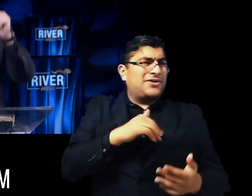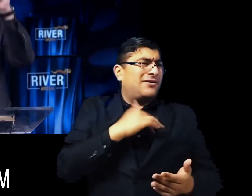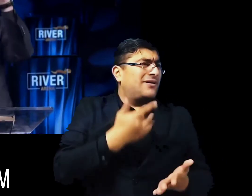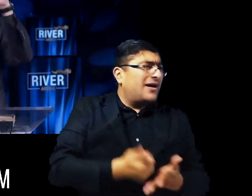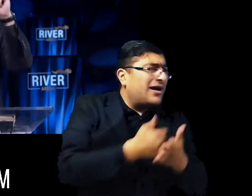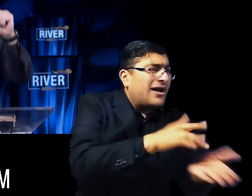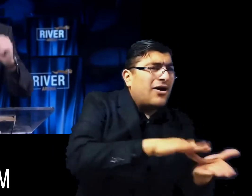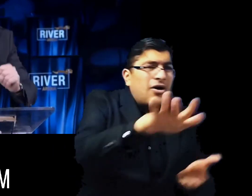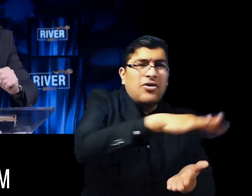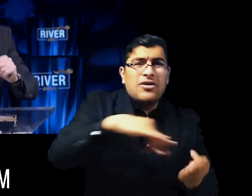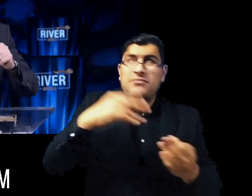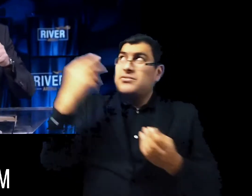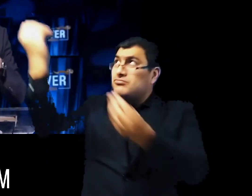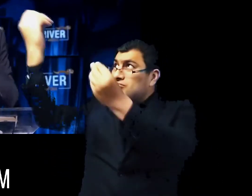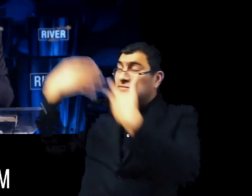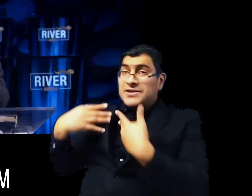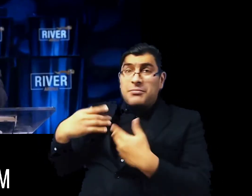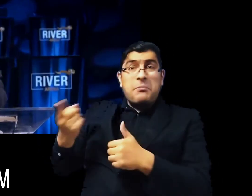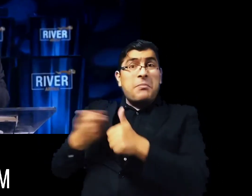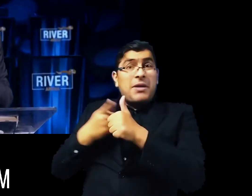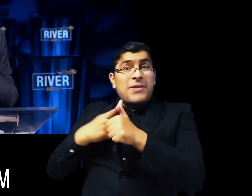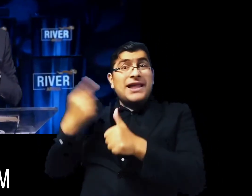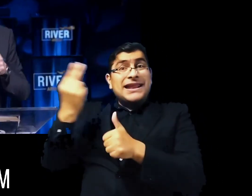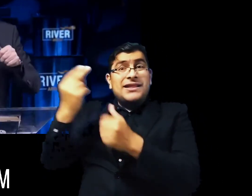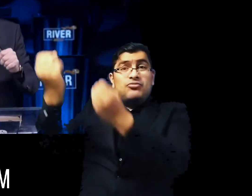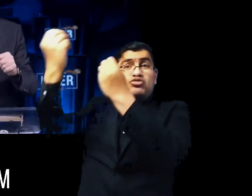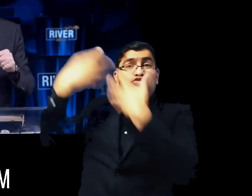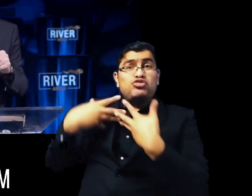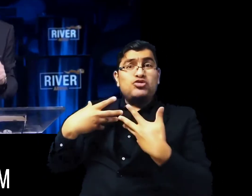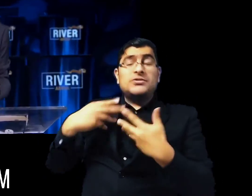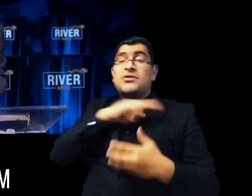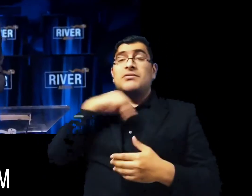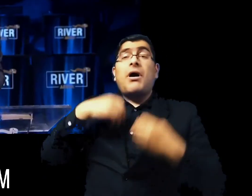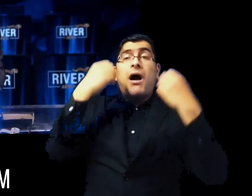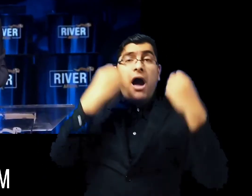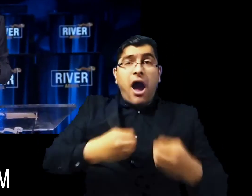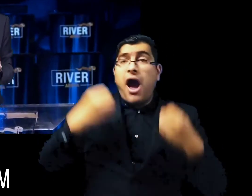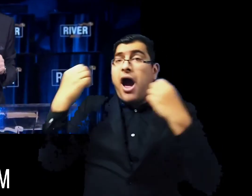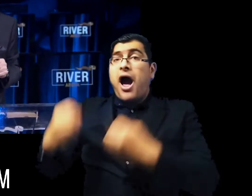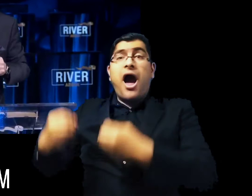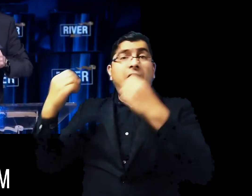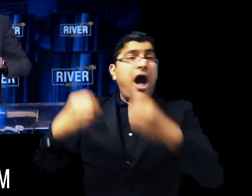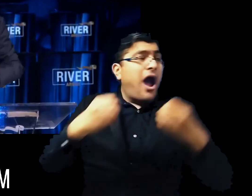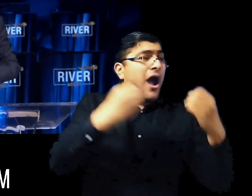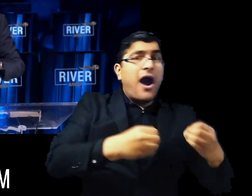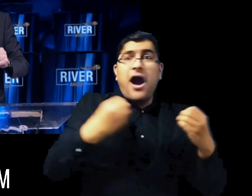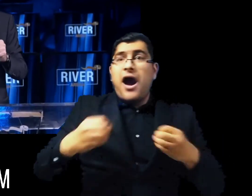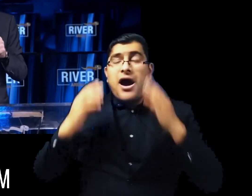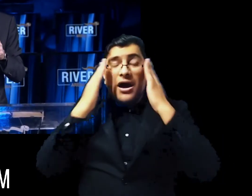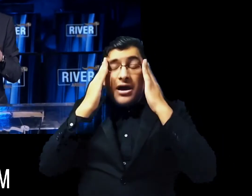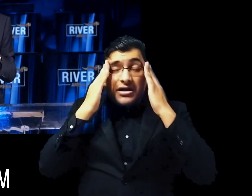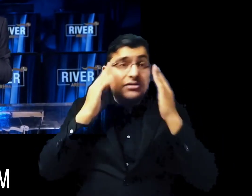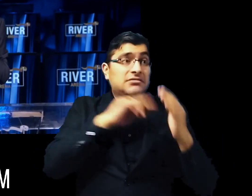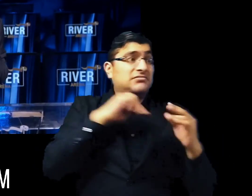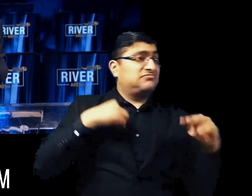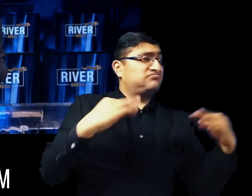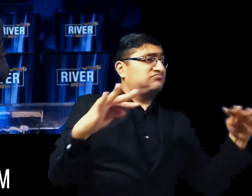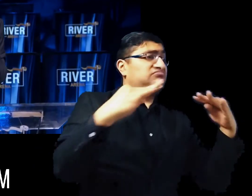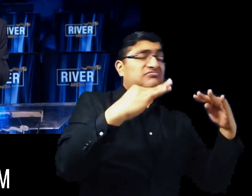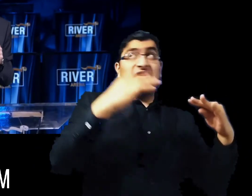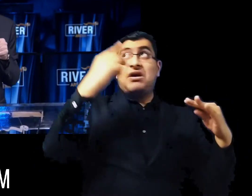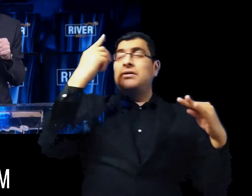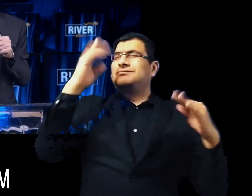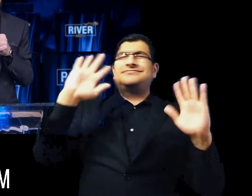demás cuando no recibimos esa gracia para empezar. Cuando estamos ocupados, ganándonos la aceptación de